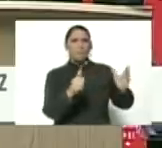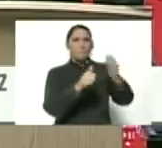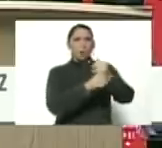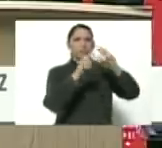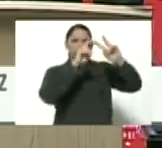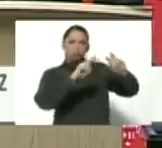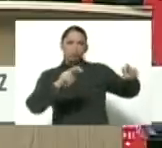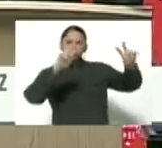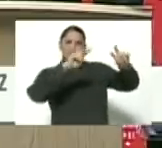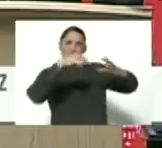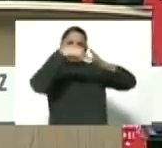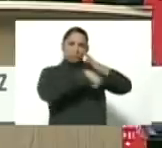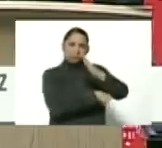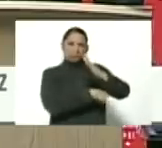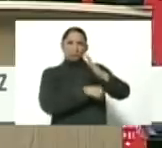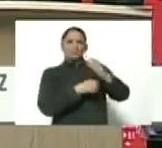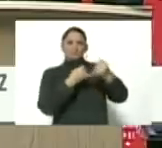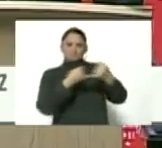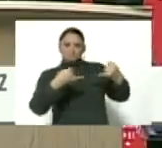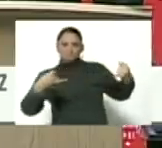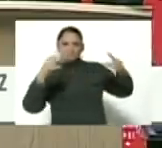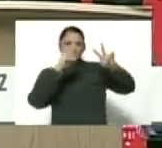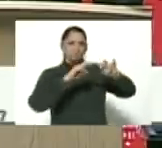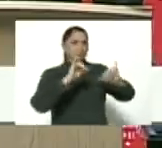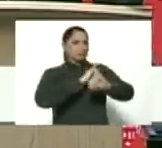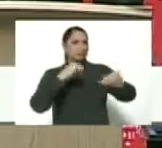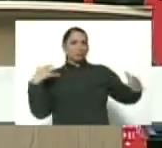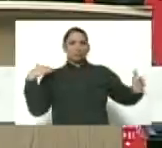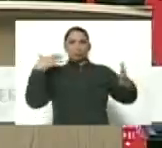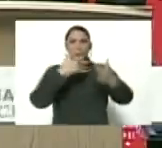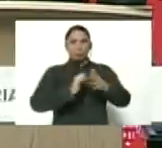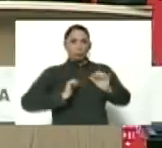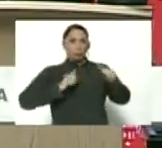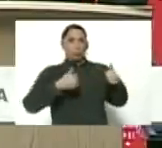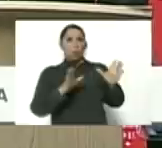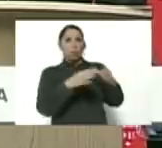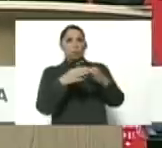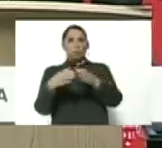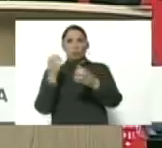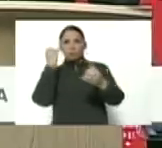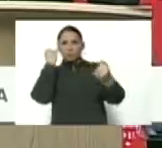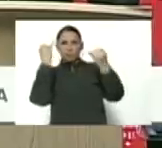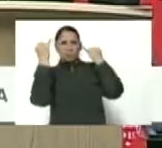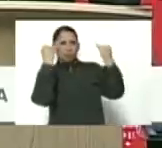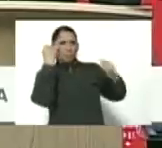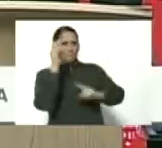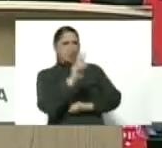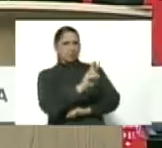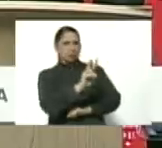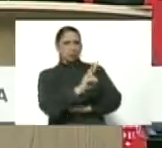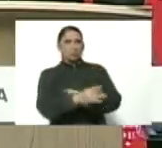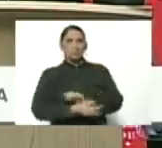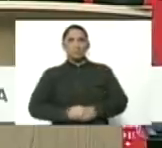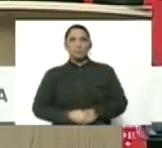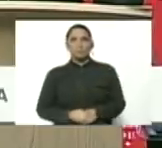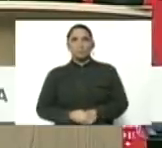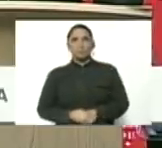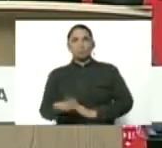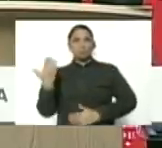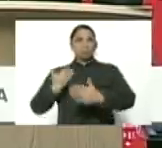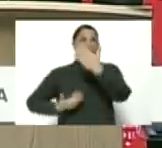una investigación, en una línea de investigación que ya venía emprendiendo los organismos de inteligencia venezolana desde